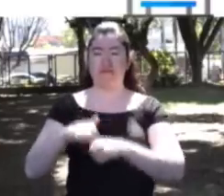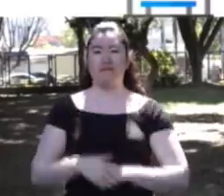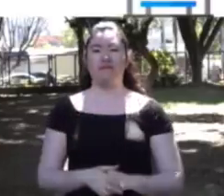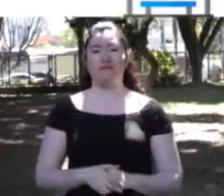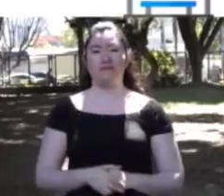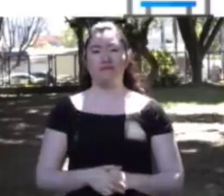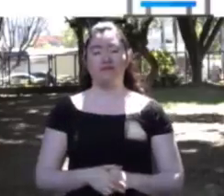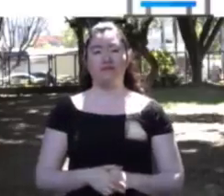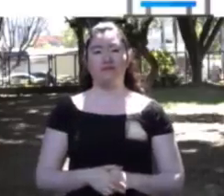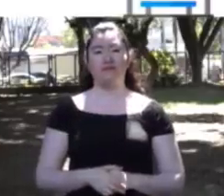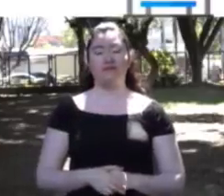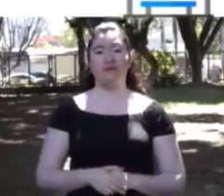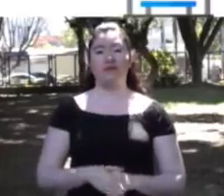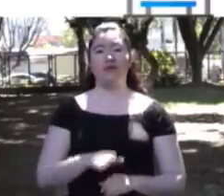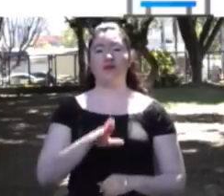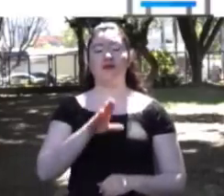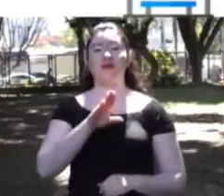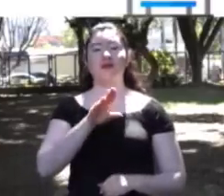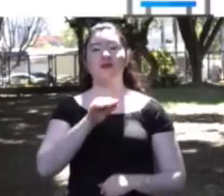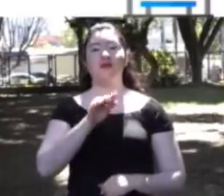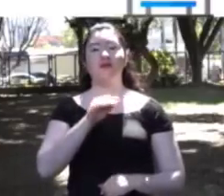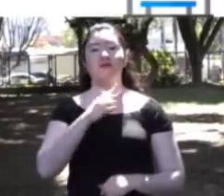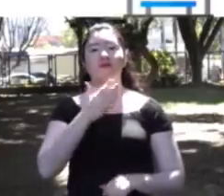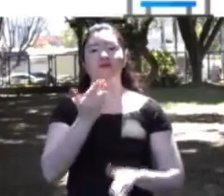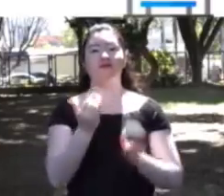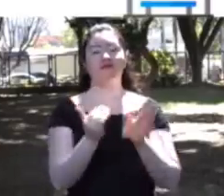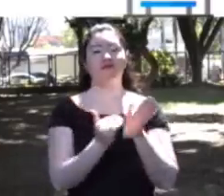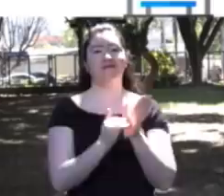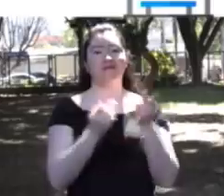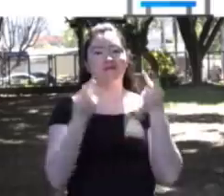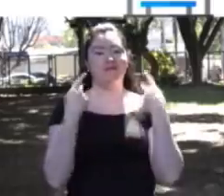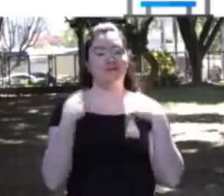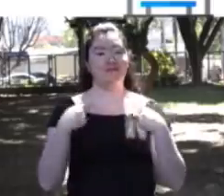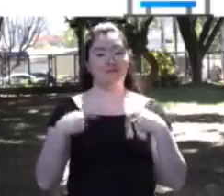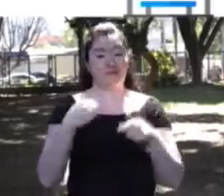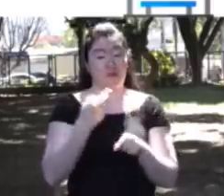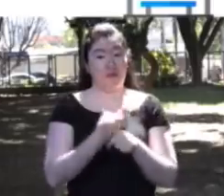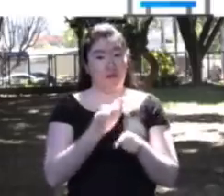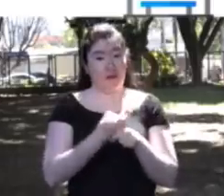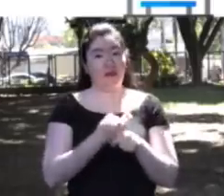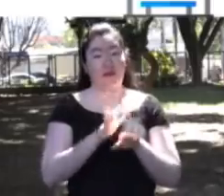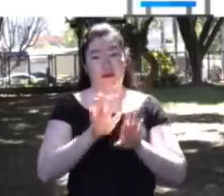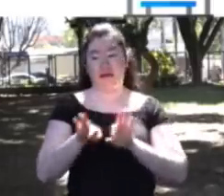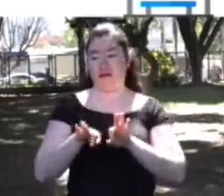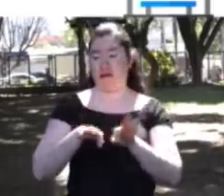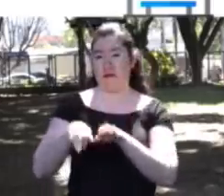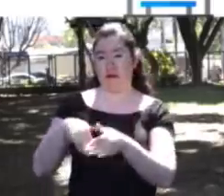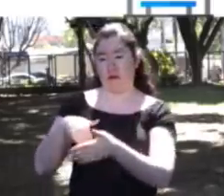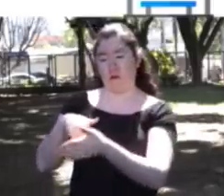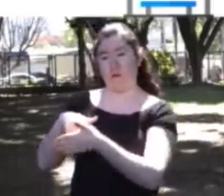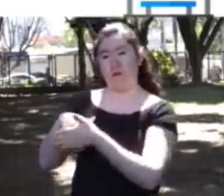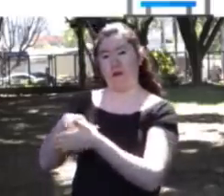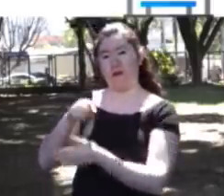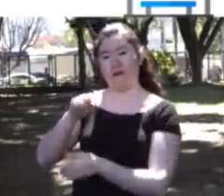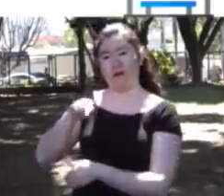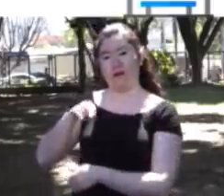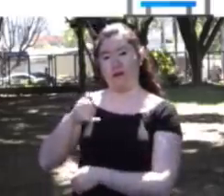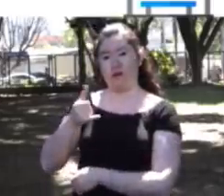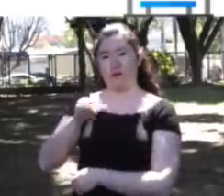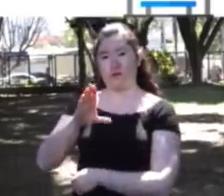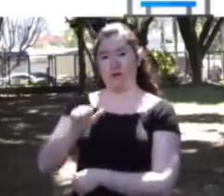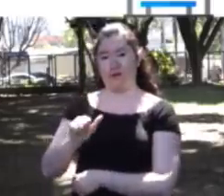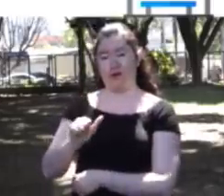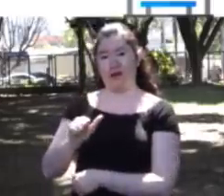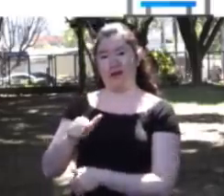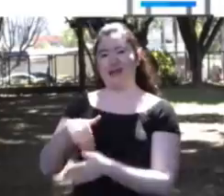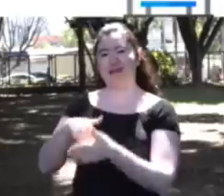a los 95 mil pasajeros diarios que ya hay hoy entre Tenayuca, que es la frontera con el Estado de México. Pueden ver marcada la